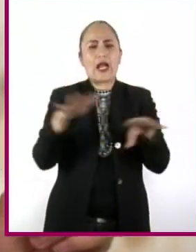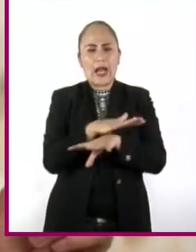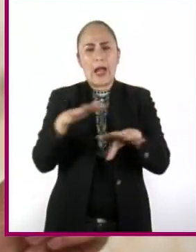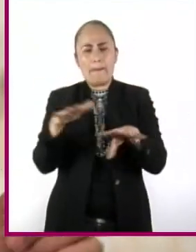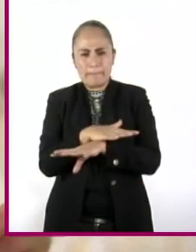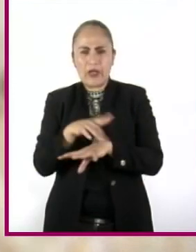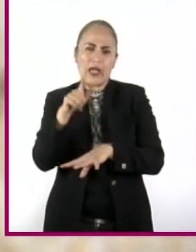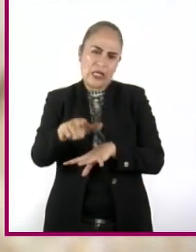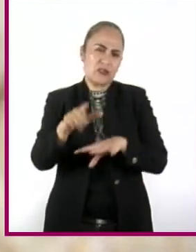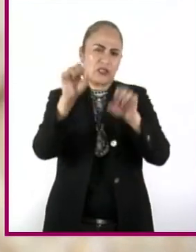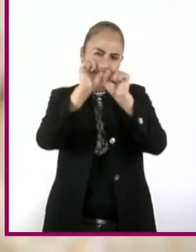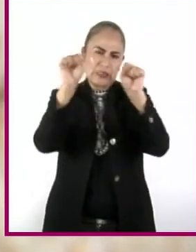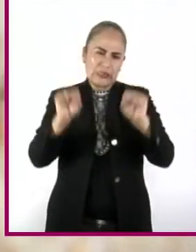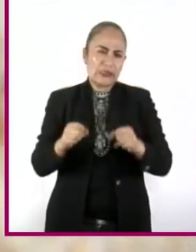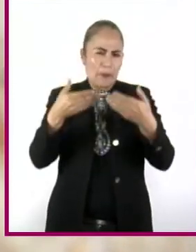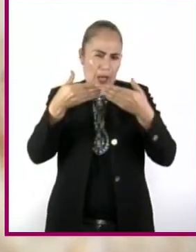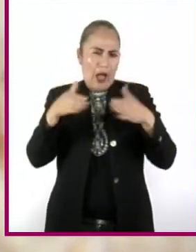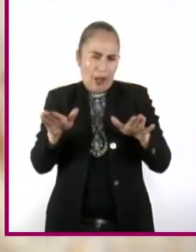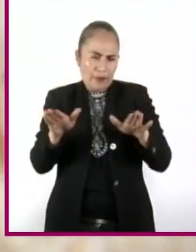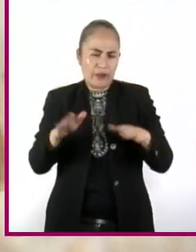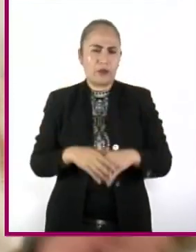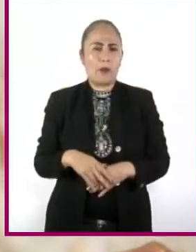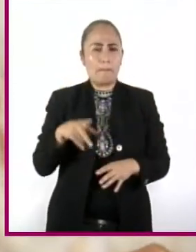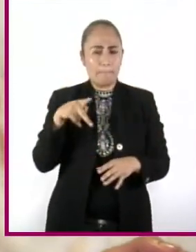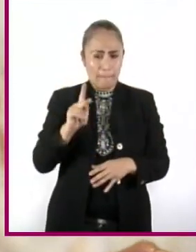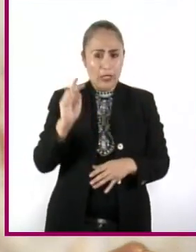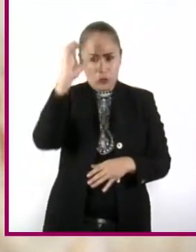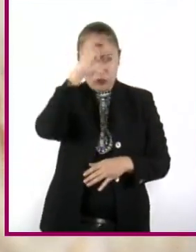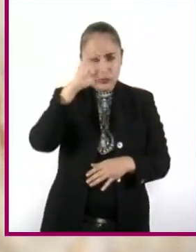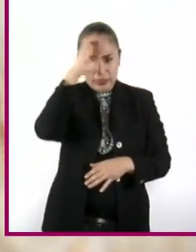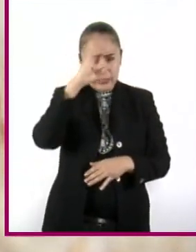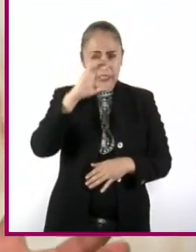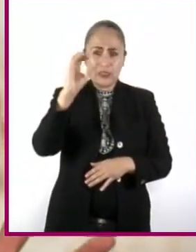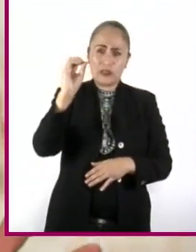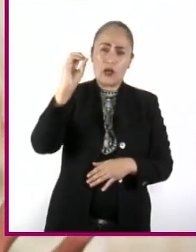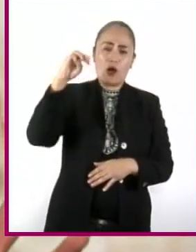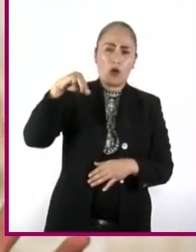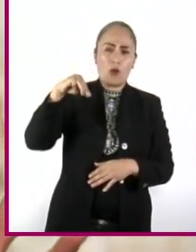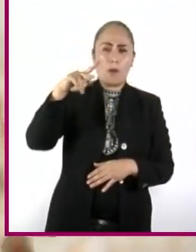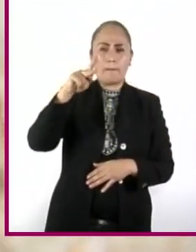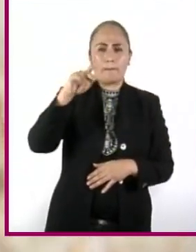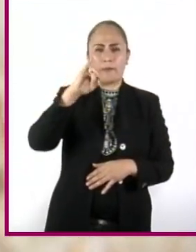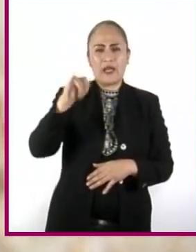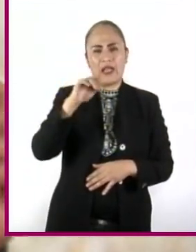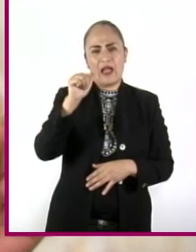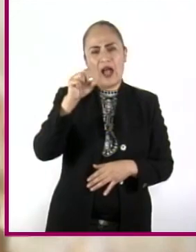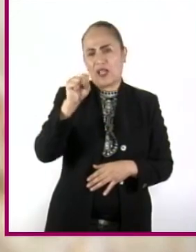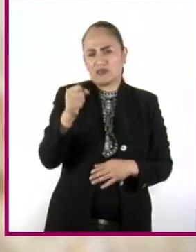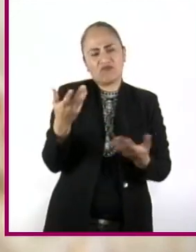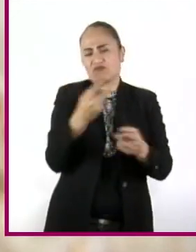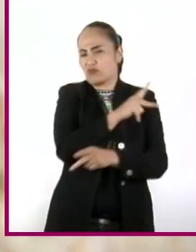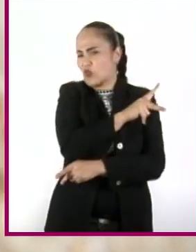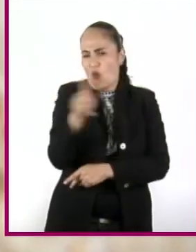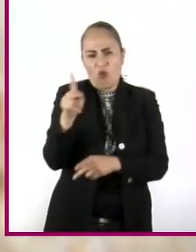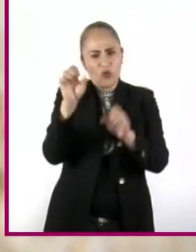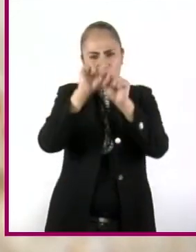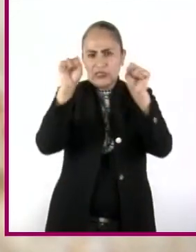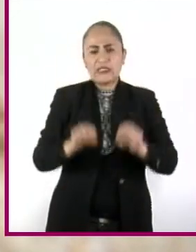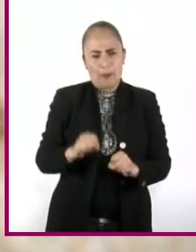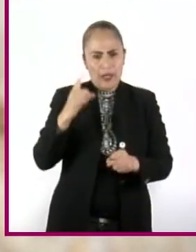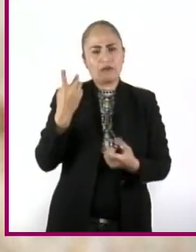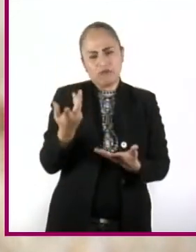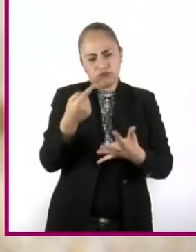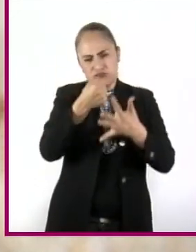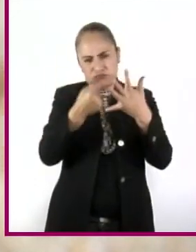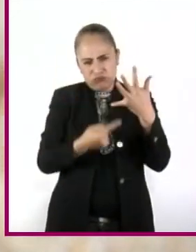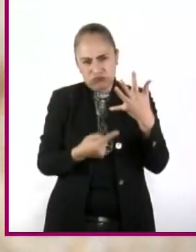sistemas abiertos, aunque para las ciencias de la complejidad, todos los sistemas lo son. No existe un solo sistema